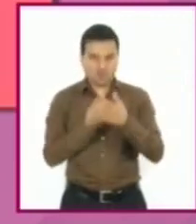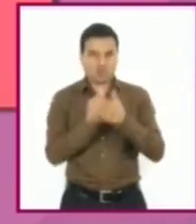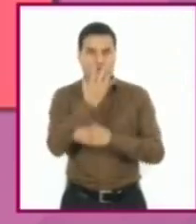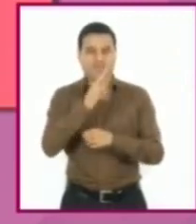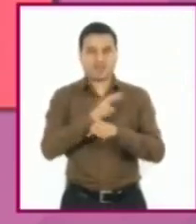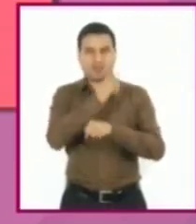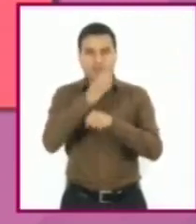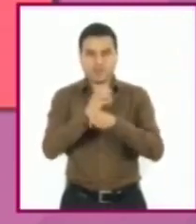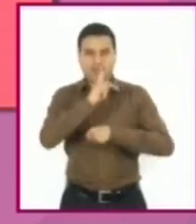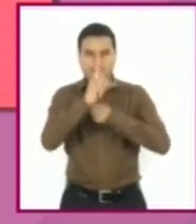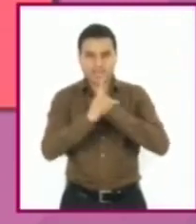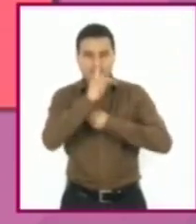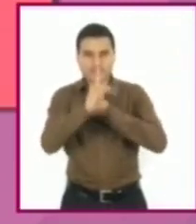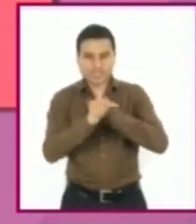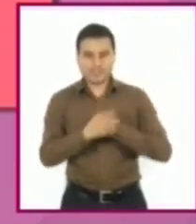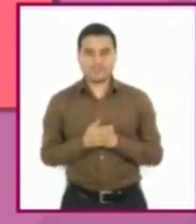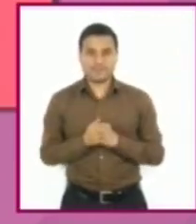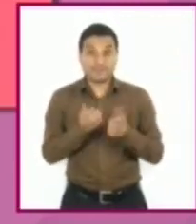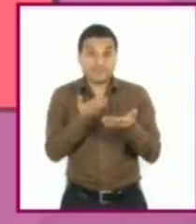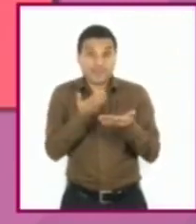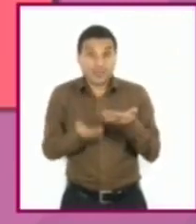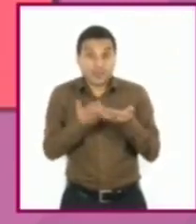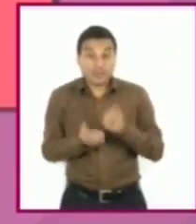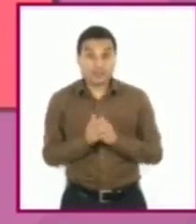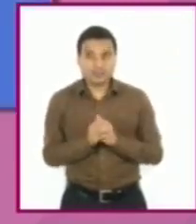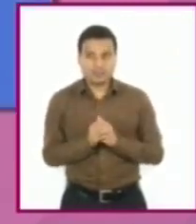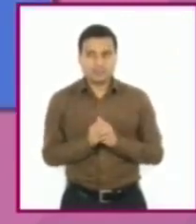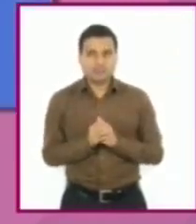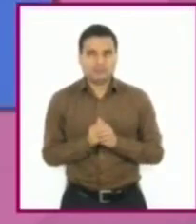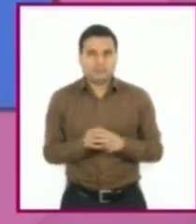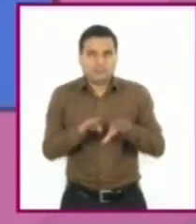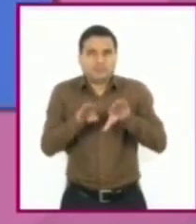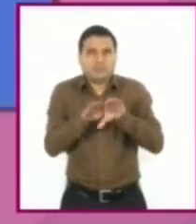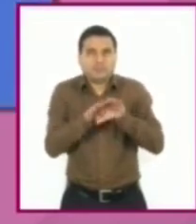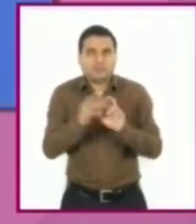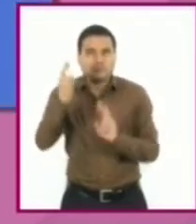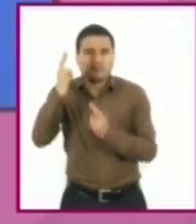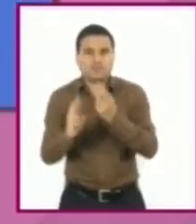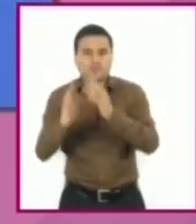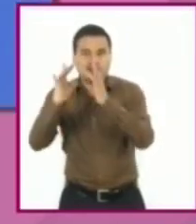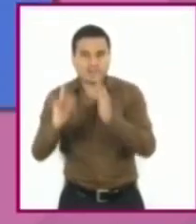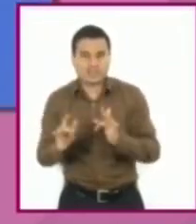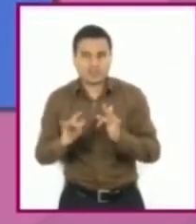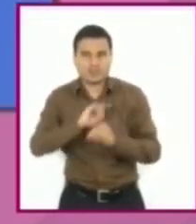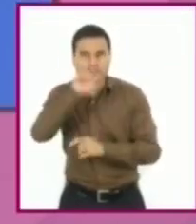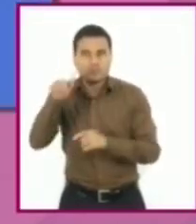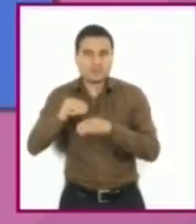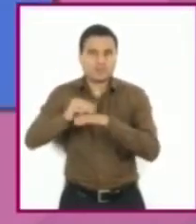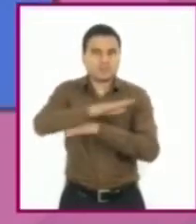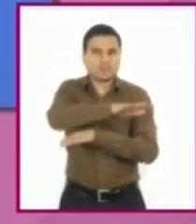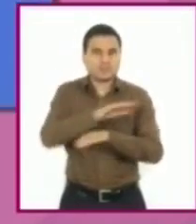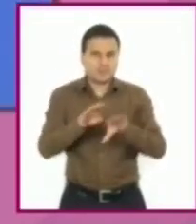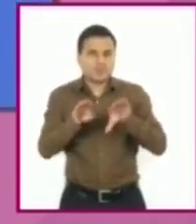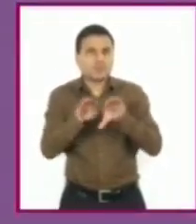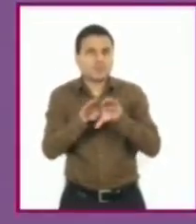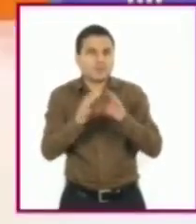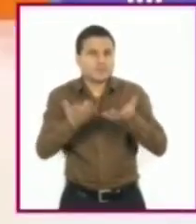repúblicas. Actualmente, ¿cómo influyen las ideas de la Revolución Francesa?